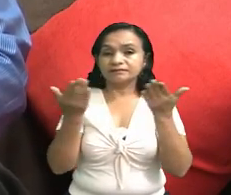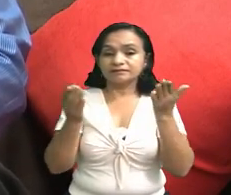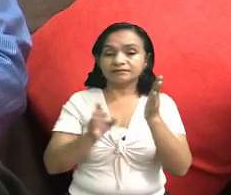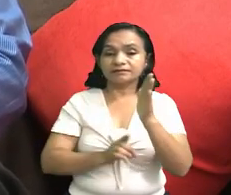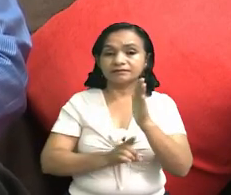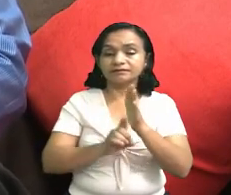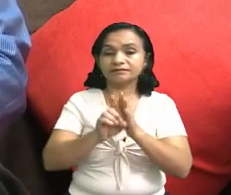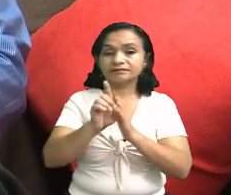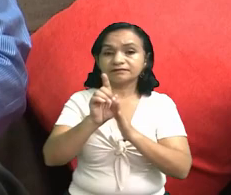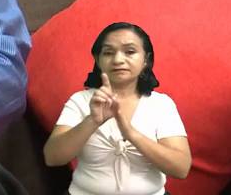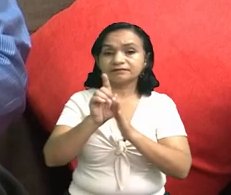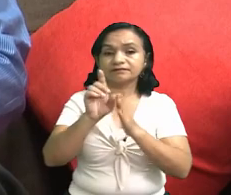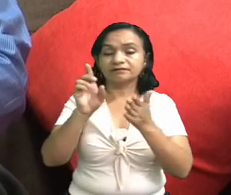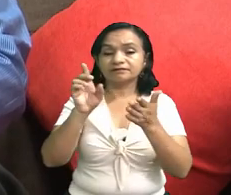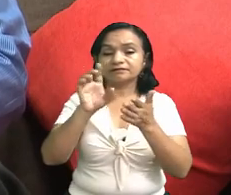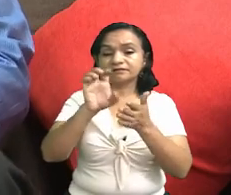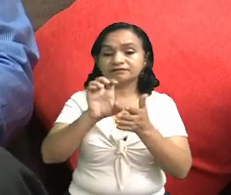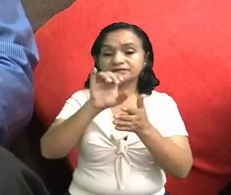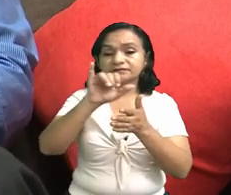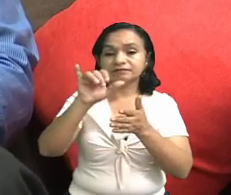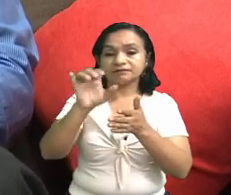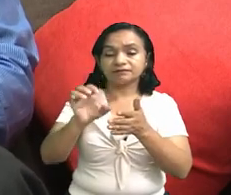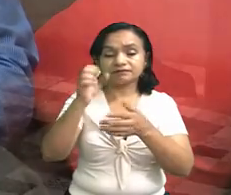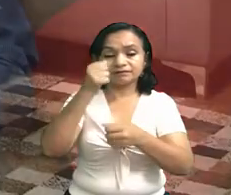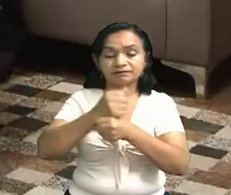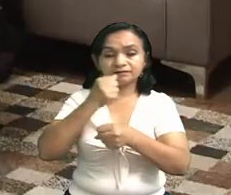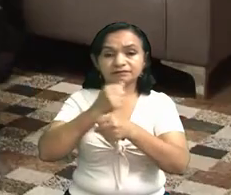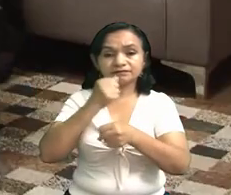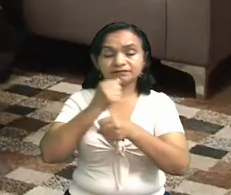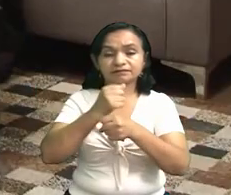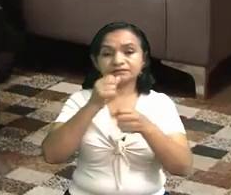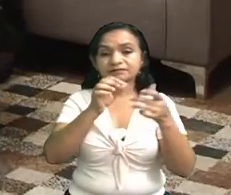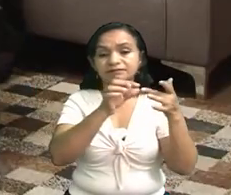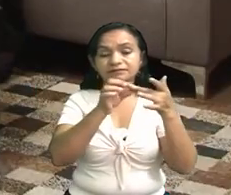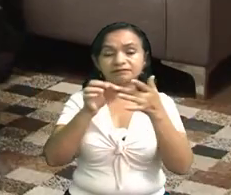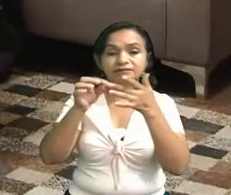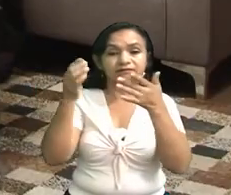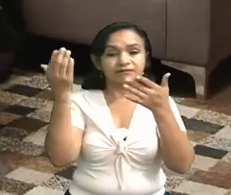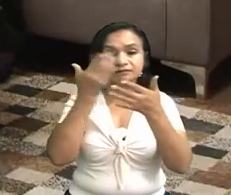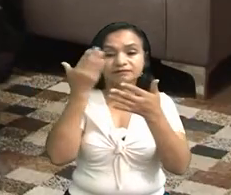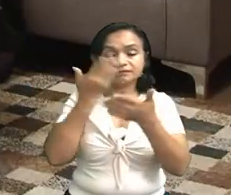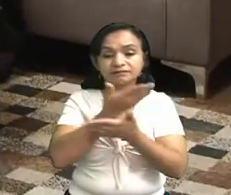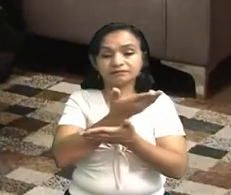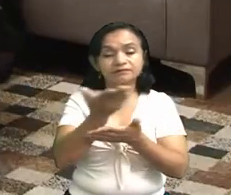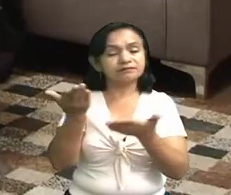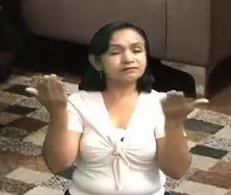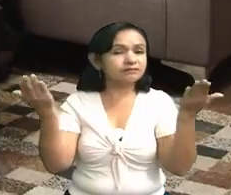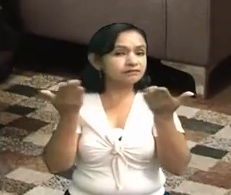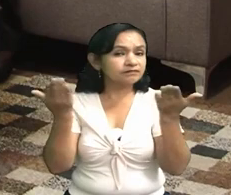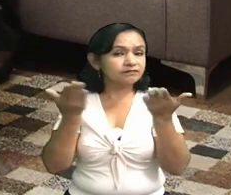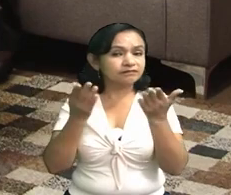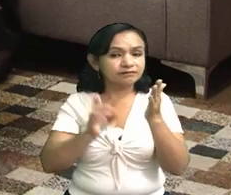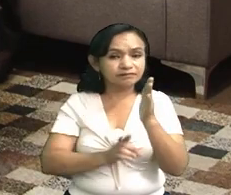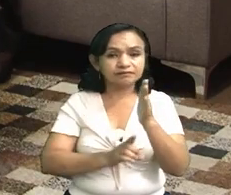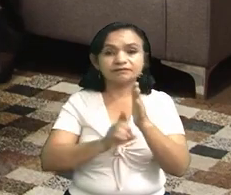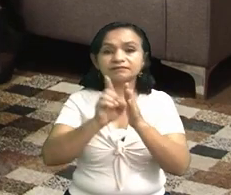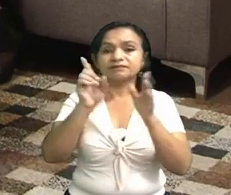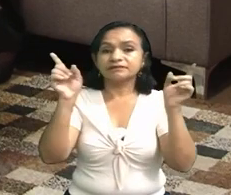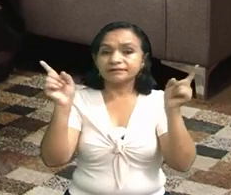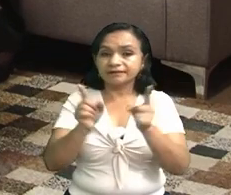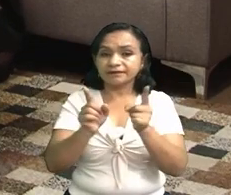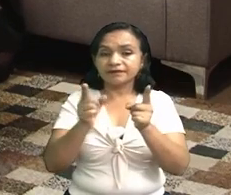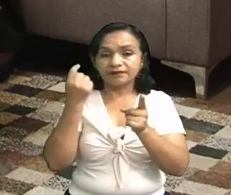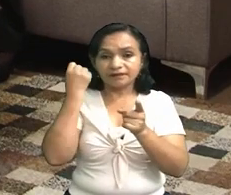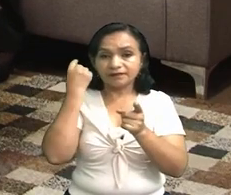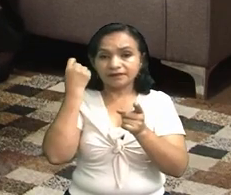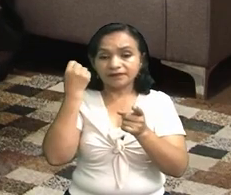desarrollar los ejes de trabajo o objetivos específicos con los estudiantes? O sea, ¿contempla desarrollos específicos? Porque entiendo que